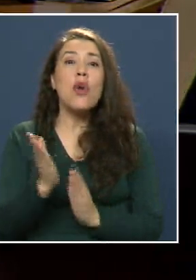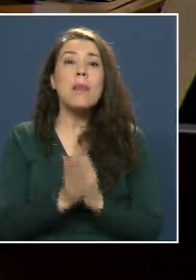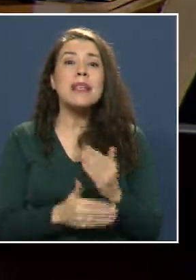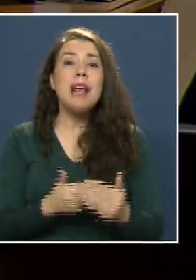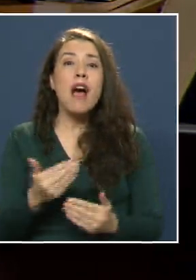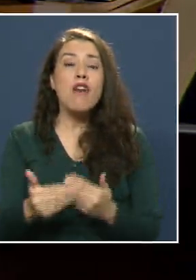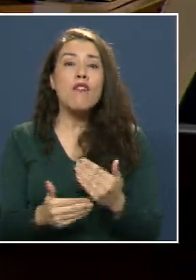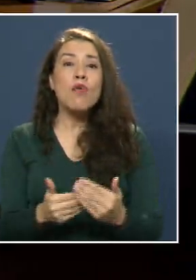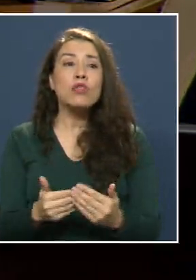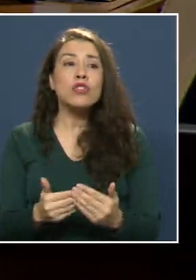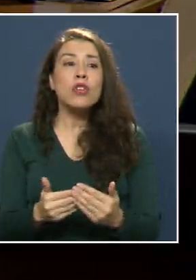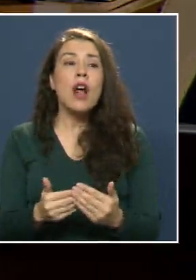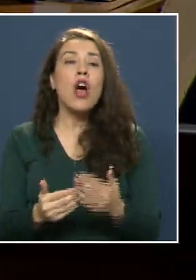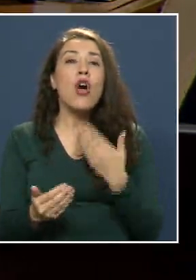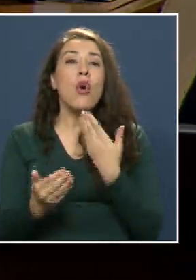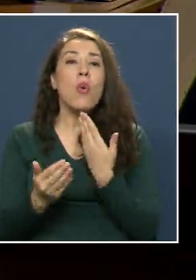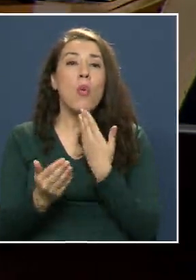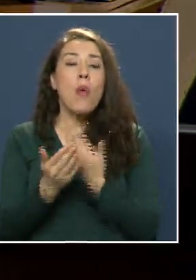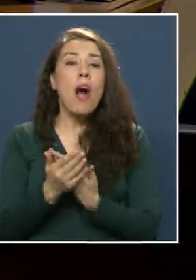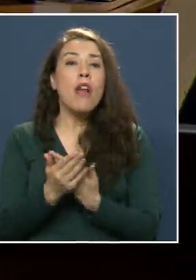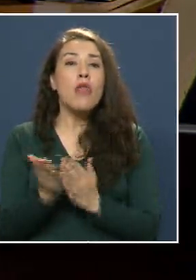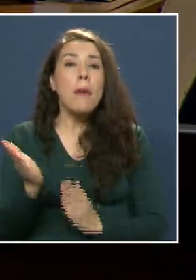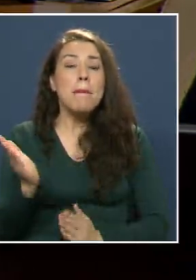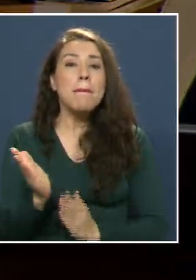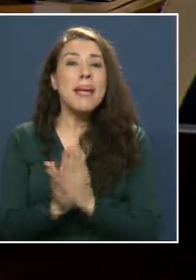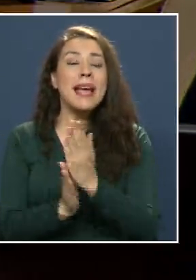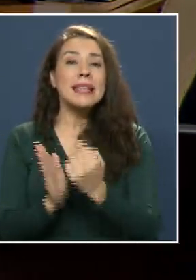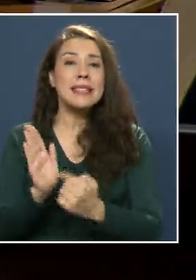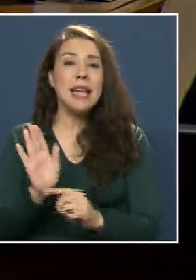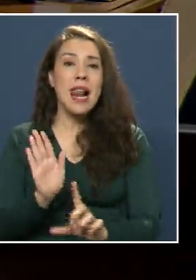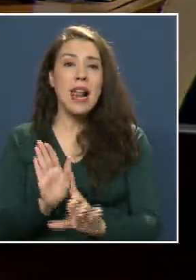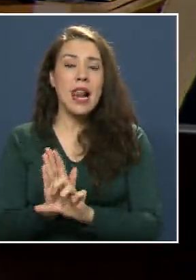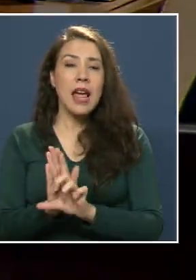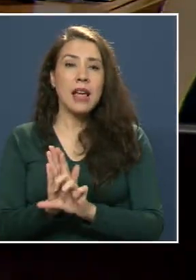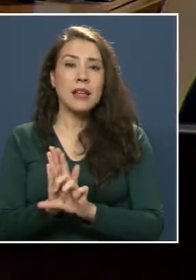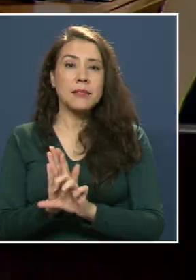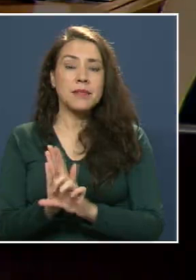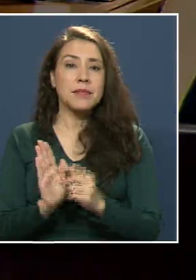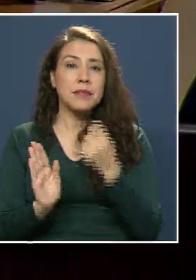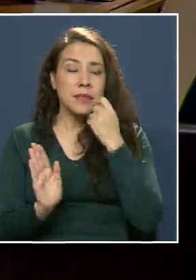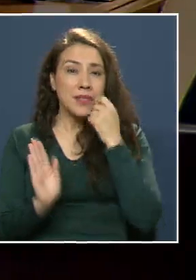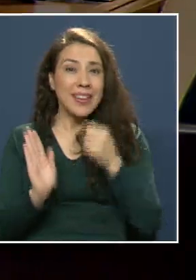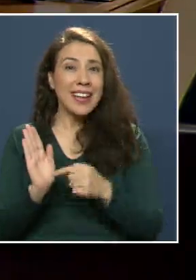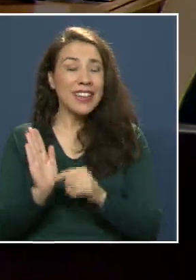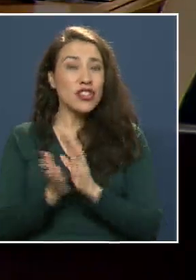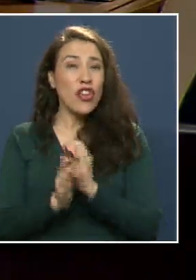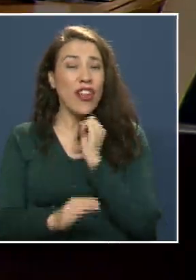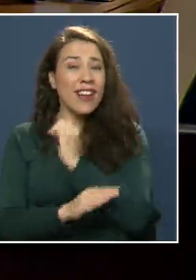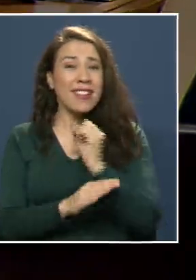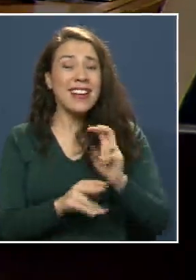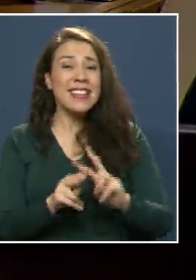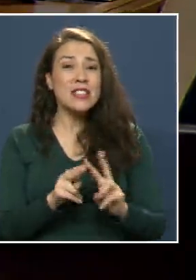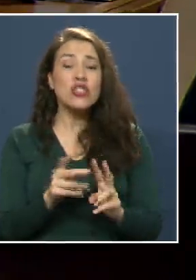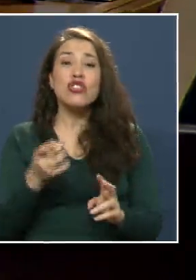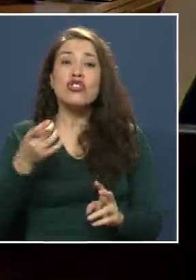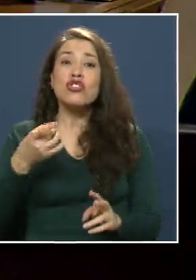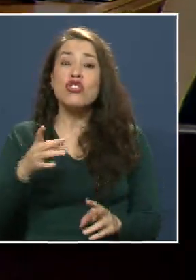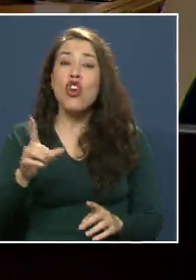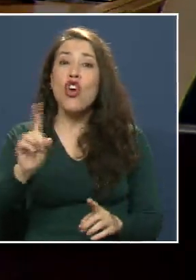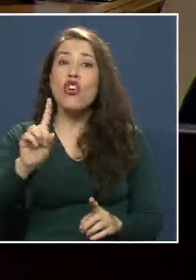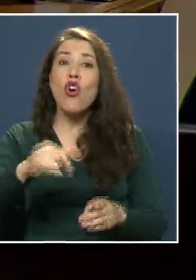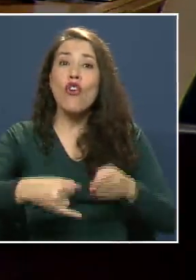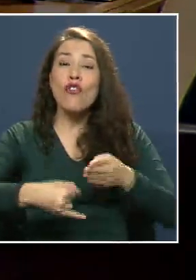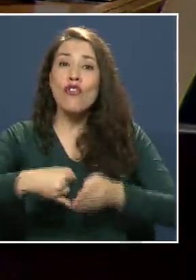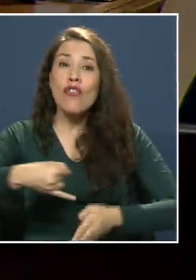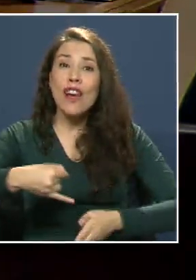partir de la entrada en vigencia de la legislación. Es decir, estos crímenes cometidos son solo imprescriptibles y